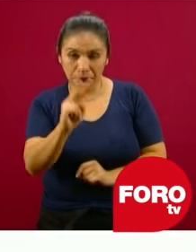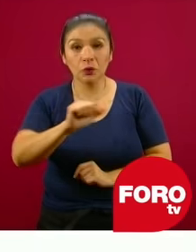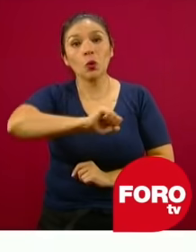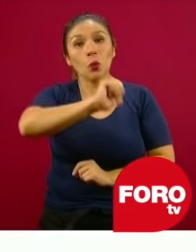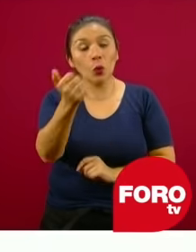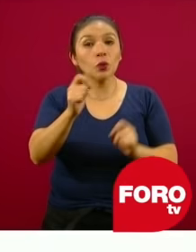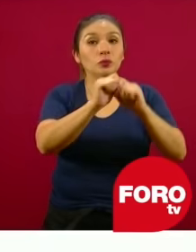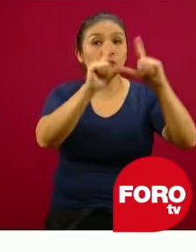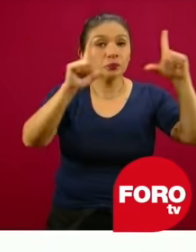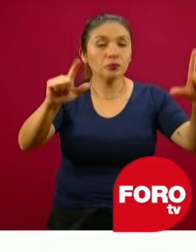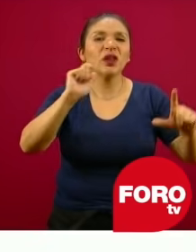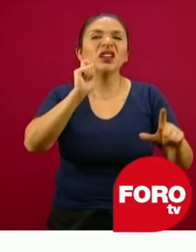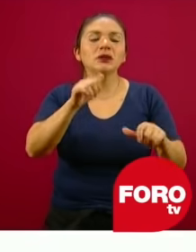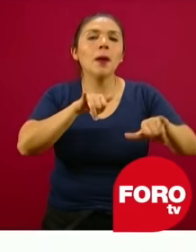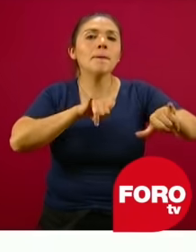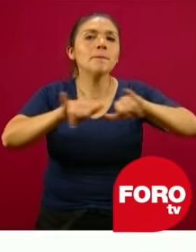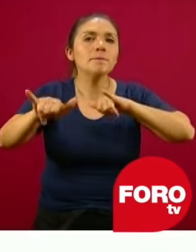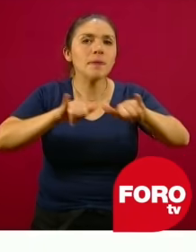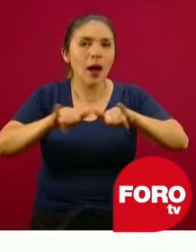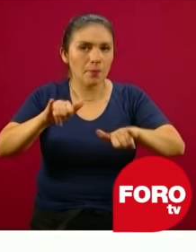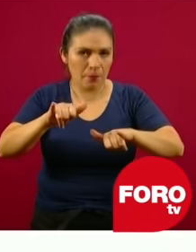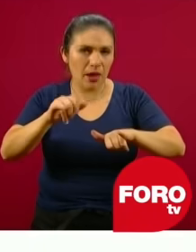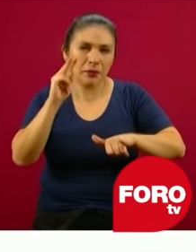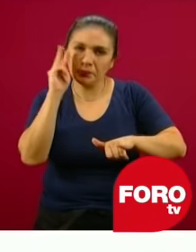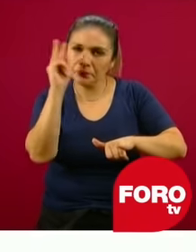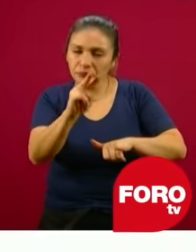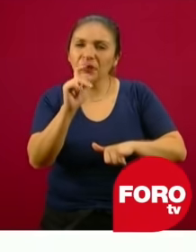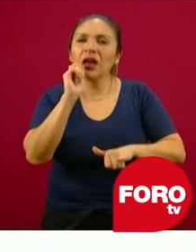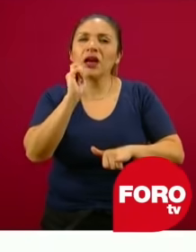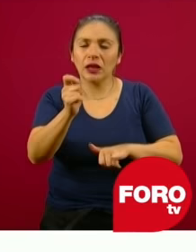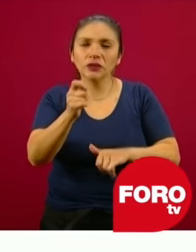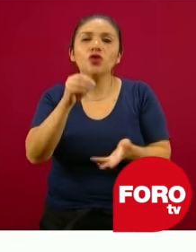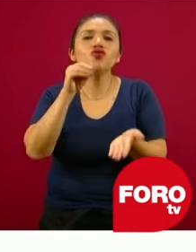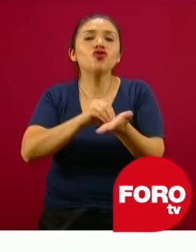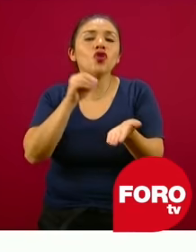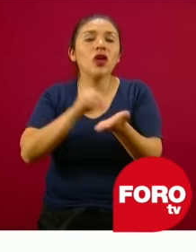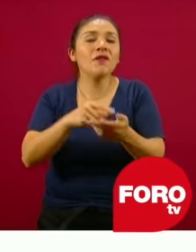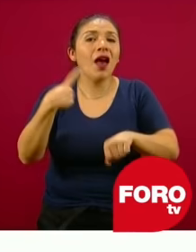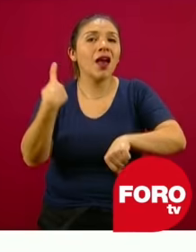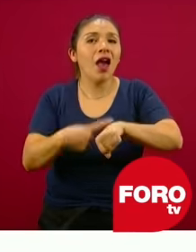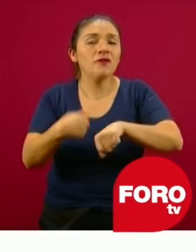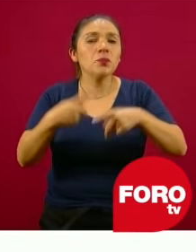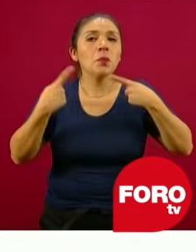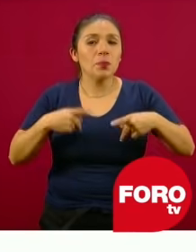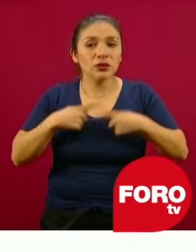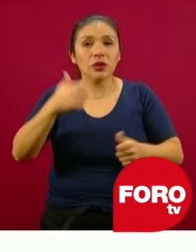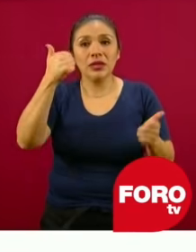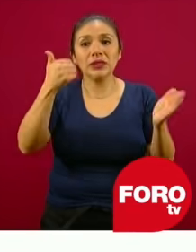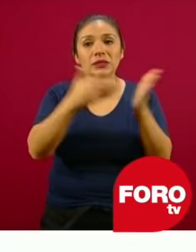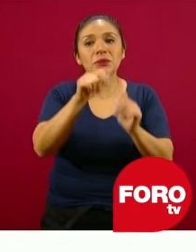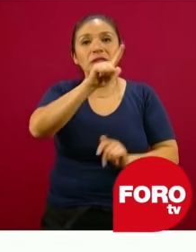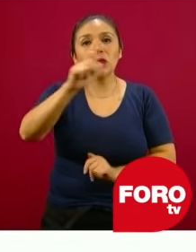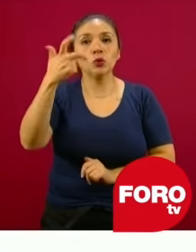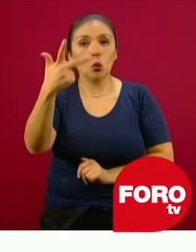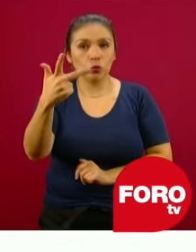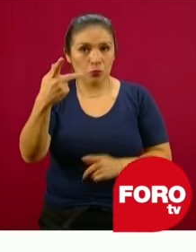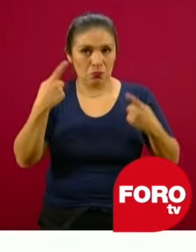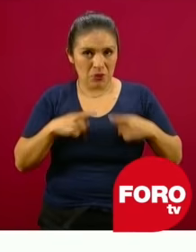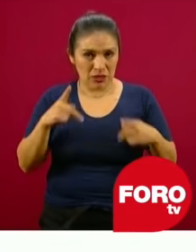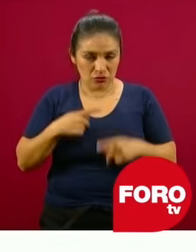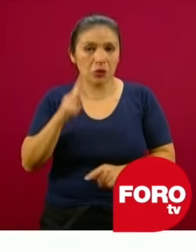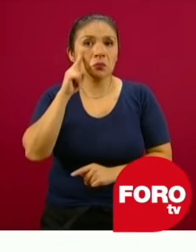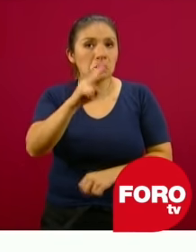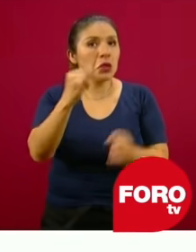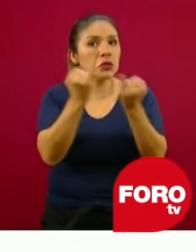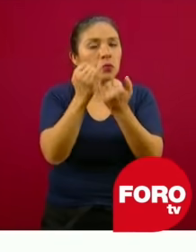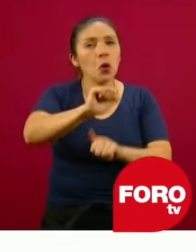diapositiva vamos a ver el mapa con distribución geográfica de la epidemia activa, decir, de esos 6 mil 708 casos. Vemos igual como ya otras